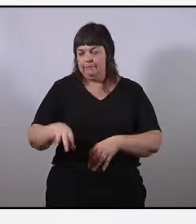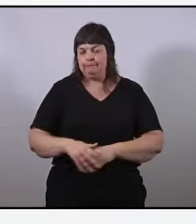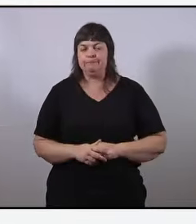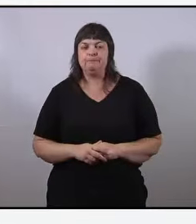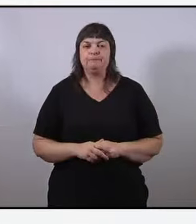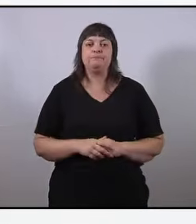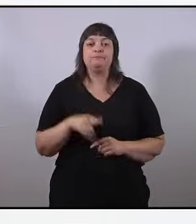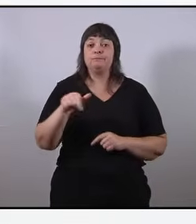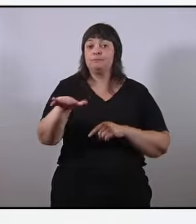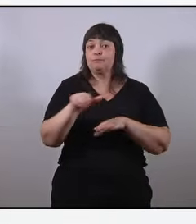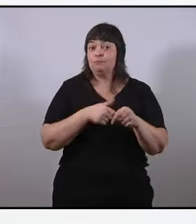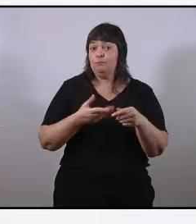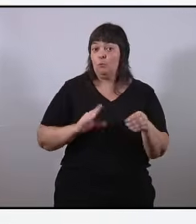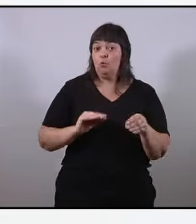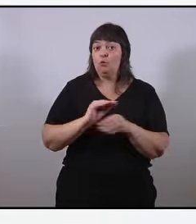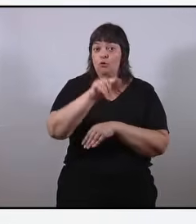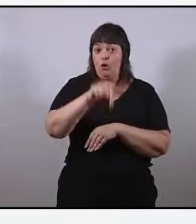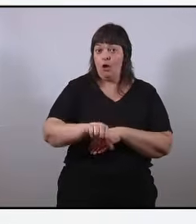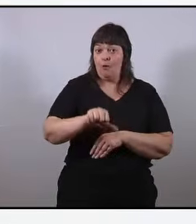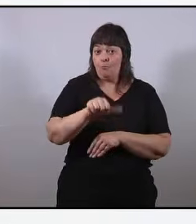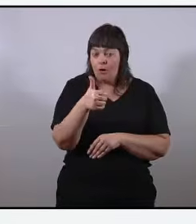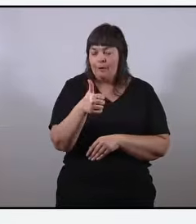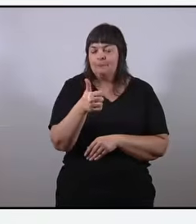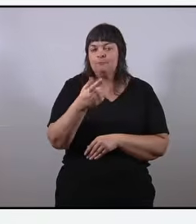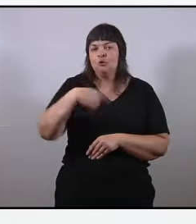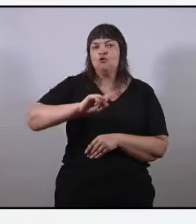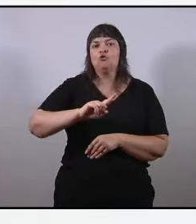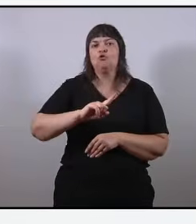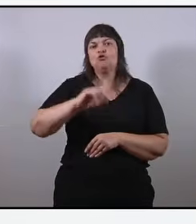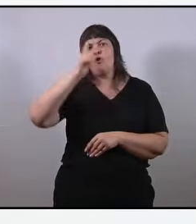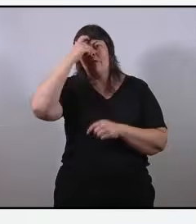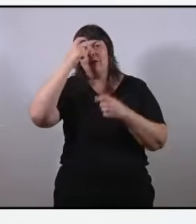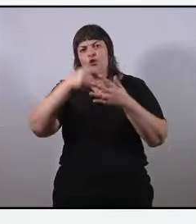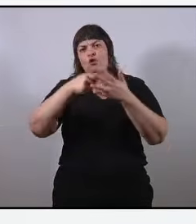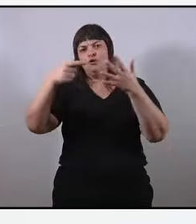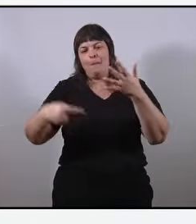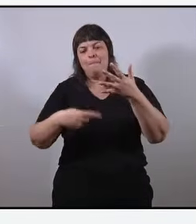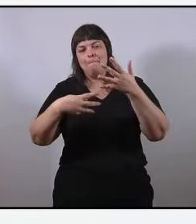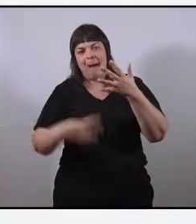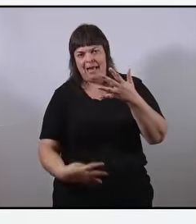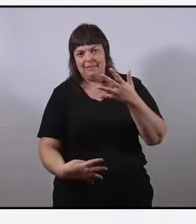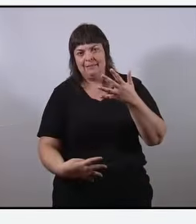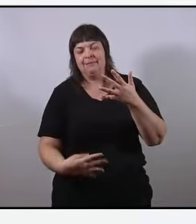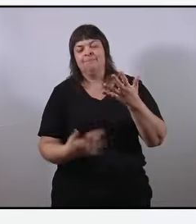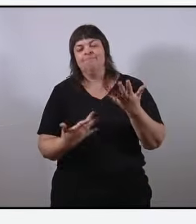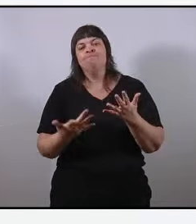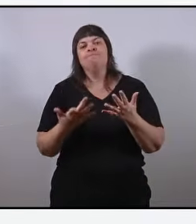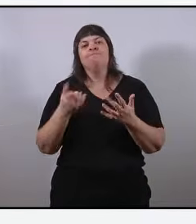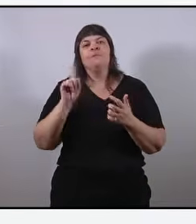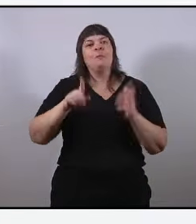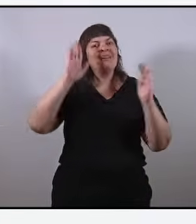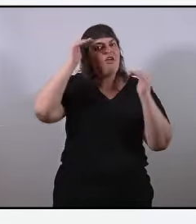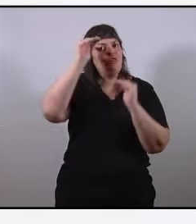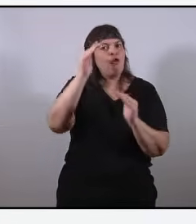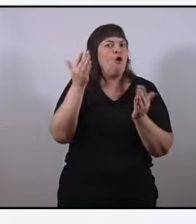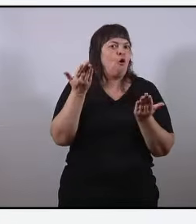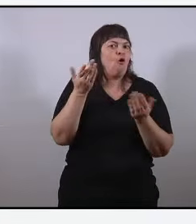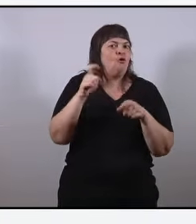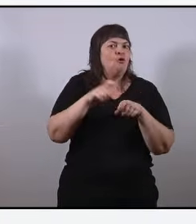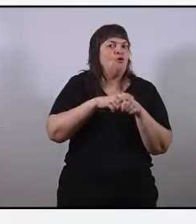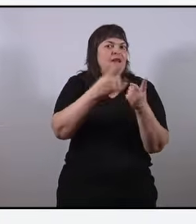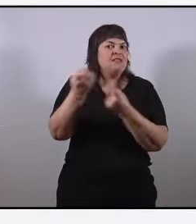esta convocatoria que hemos aprobado hoy ampliamos estos conceptos para que también puedan ser atendidas otro tipo